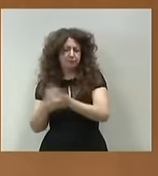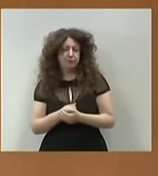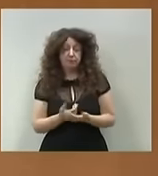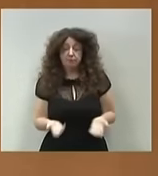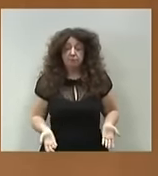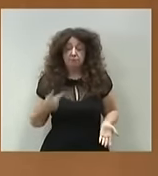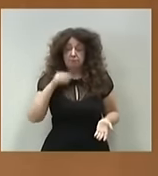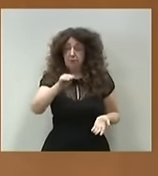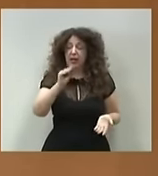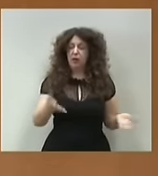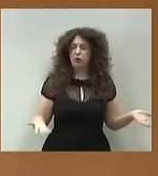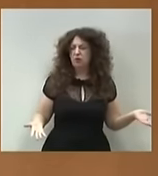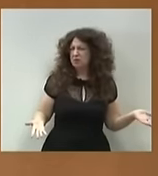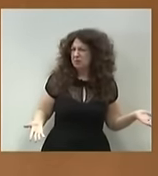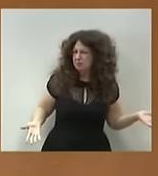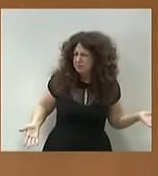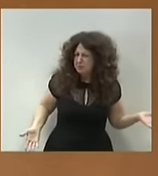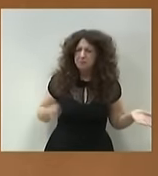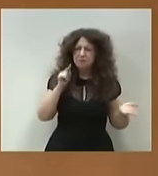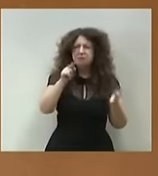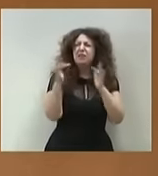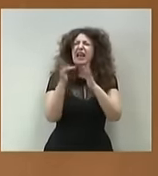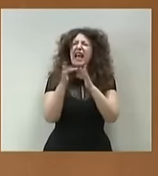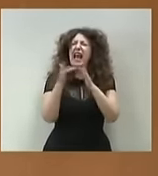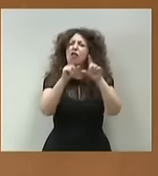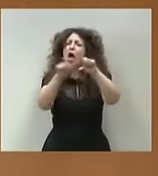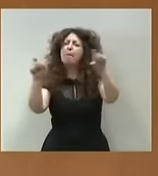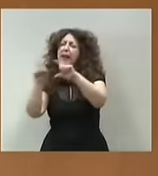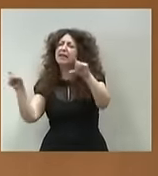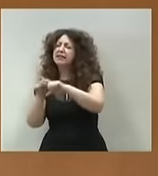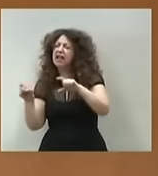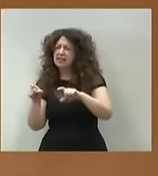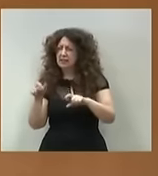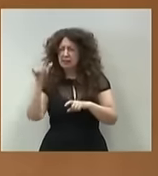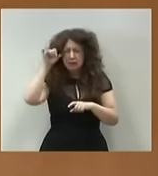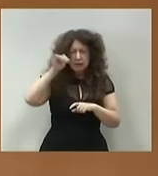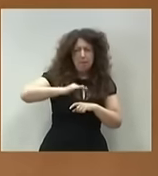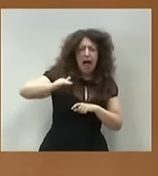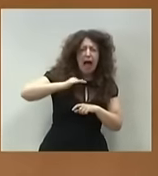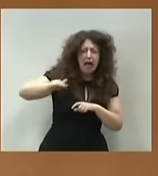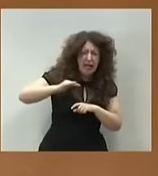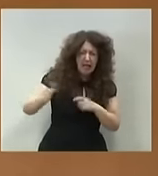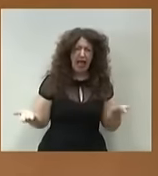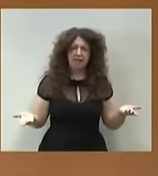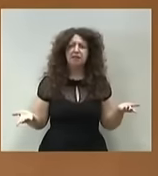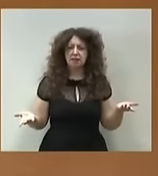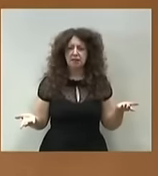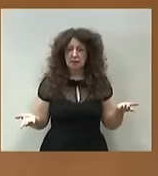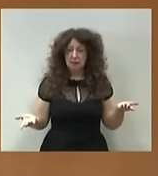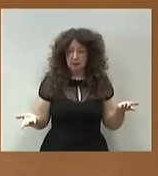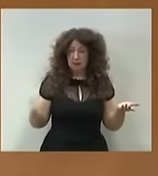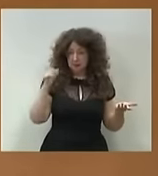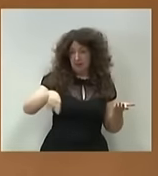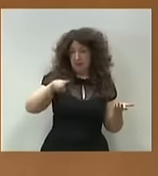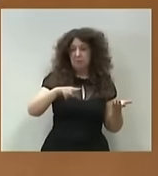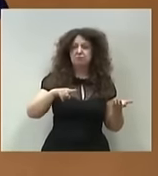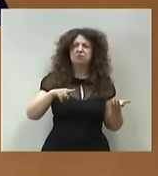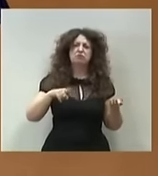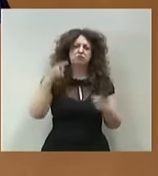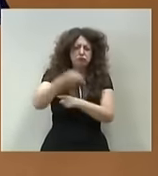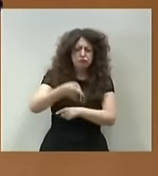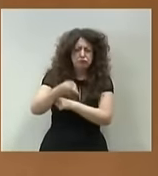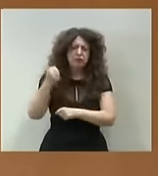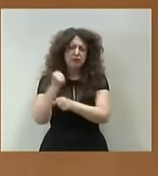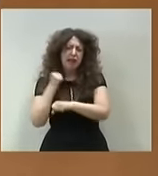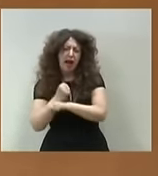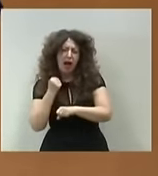pregunto, ¿qué clase de relación tienen ustedes con las empresas, esas malignas que ustedes hablan, que son las que, en fin, se imponen frente a los trabajadores, que